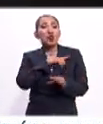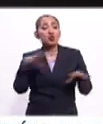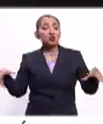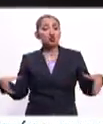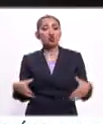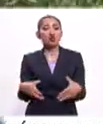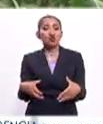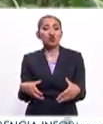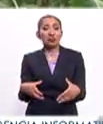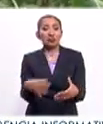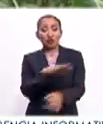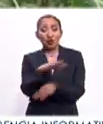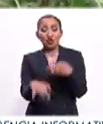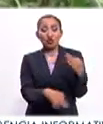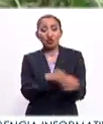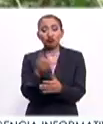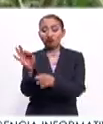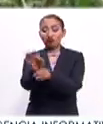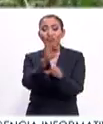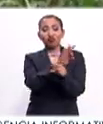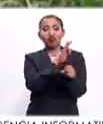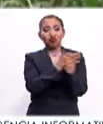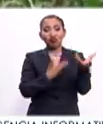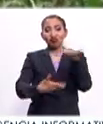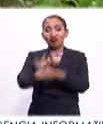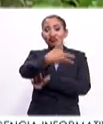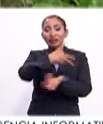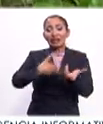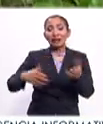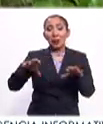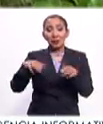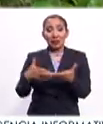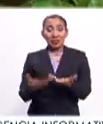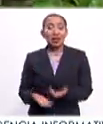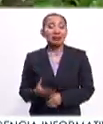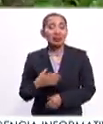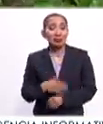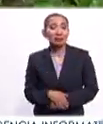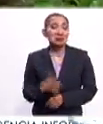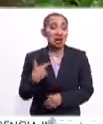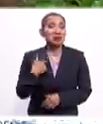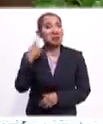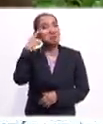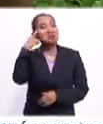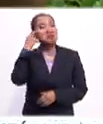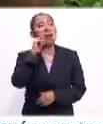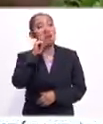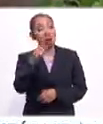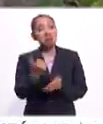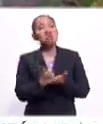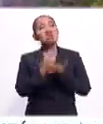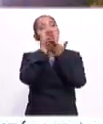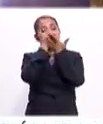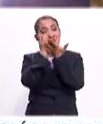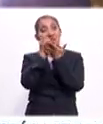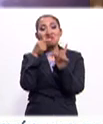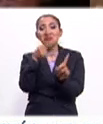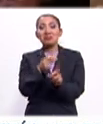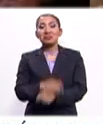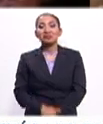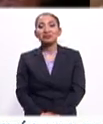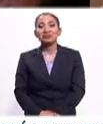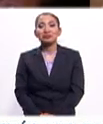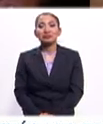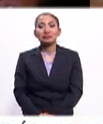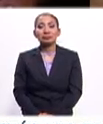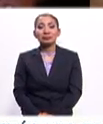salud colectiva, digamos, de anticuerpos que se comparten en las comunidades y que nos hacen pensar también de una manera muy